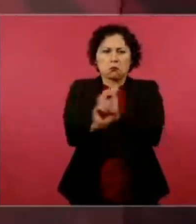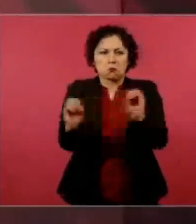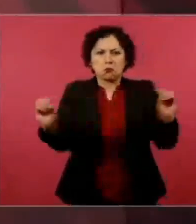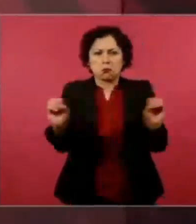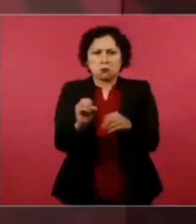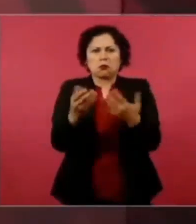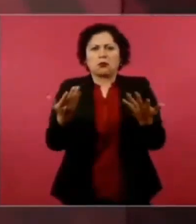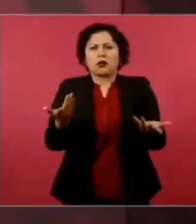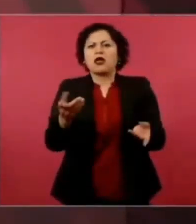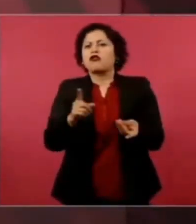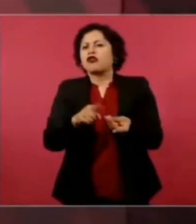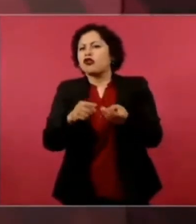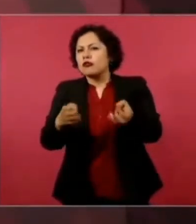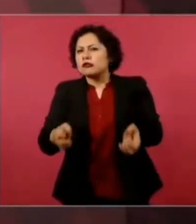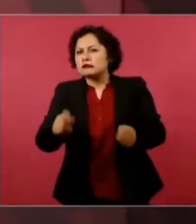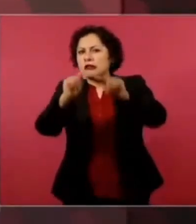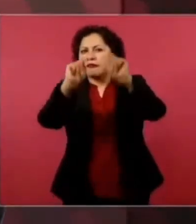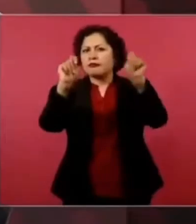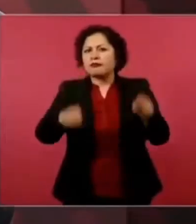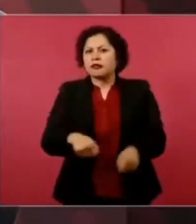México.